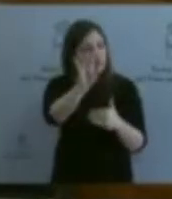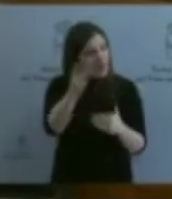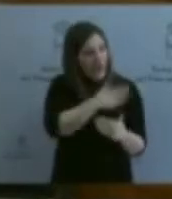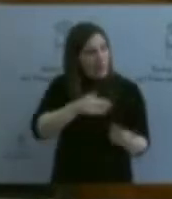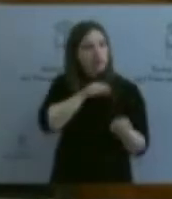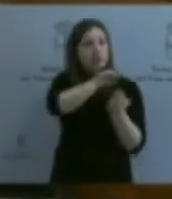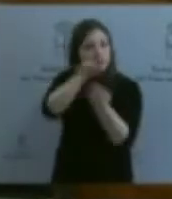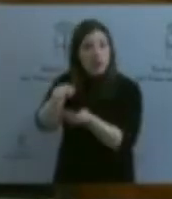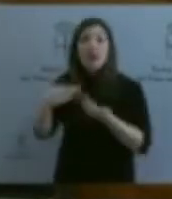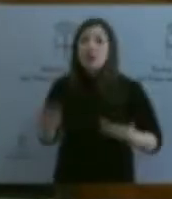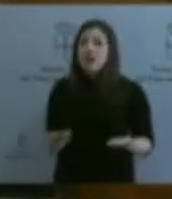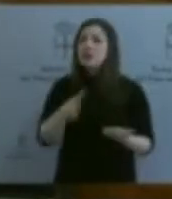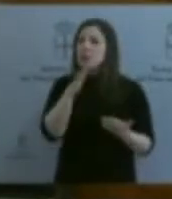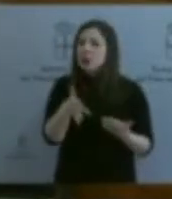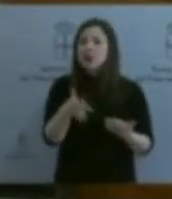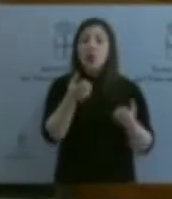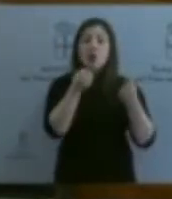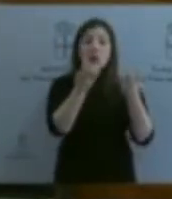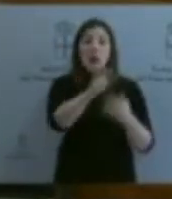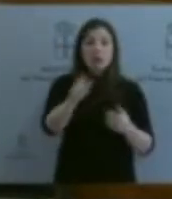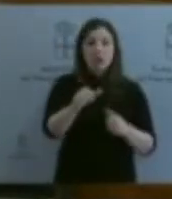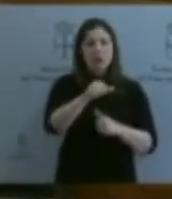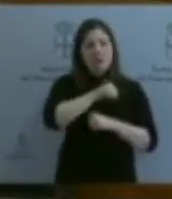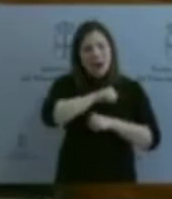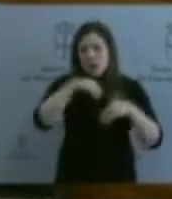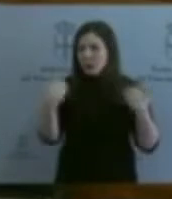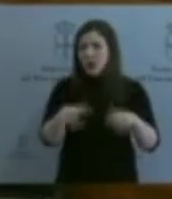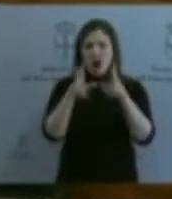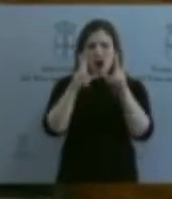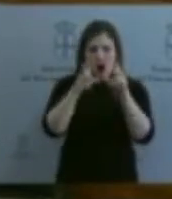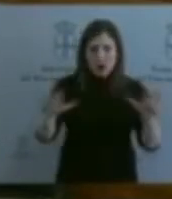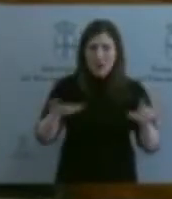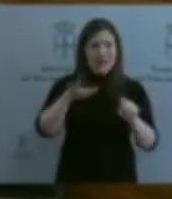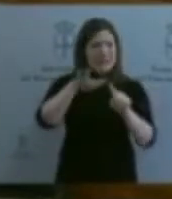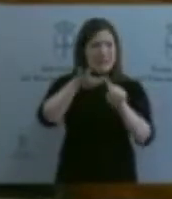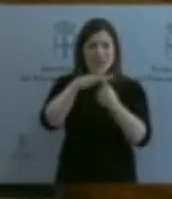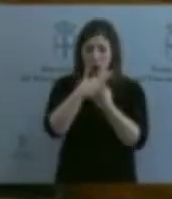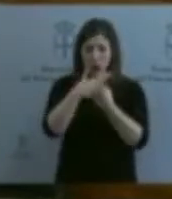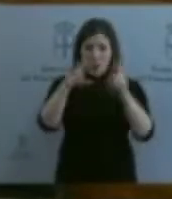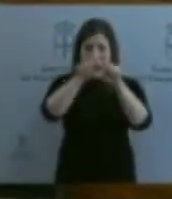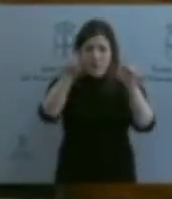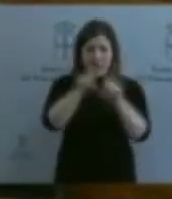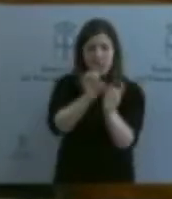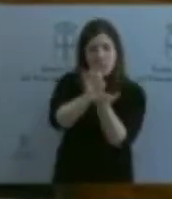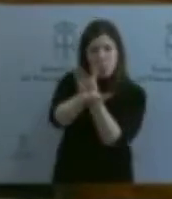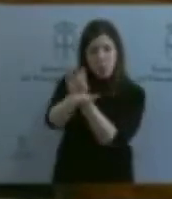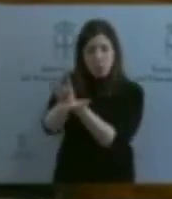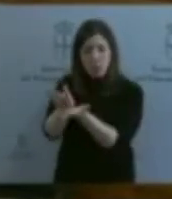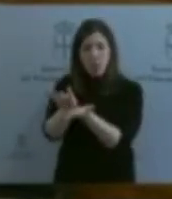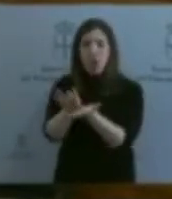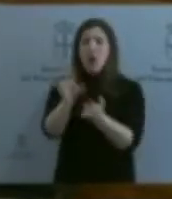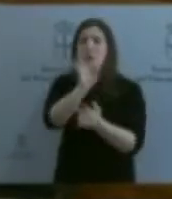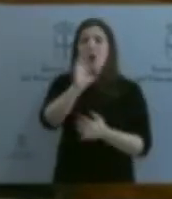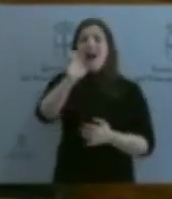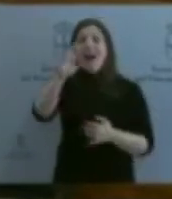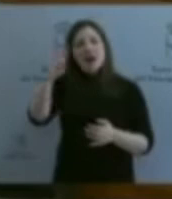es un drama y la situación en ERTE, desde luego, nos preocupa y nos obsesiona. Pero por eso le digo que, desde luego, en esos pactos de Fruela